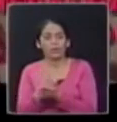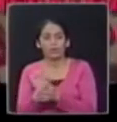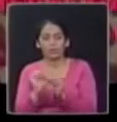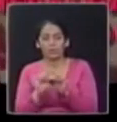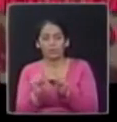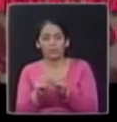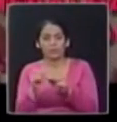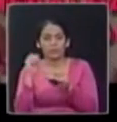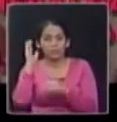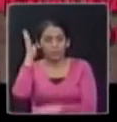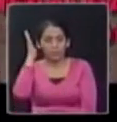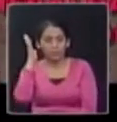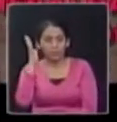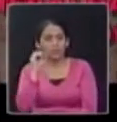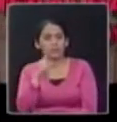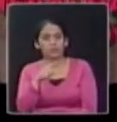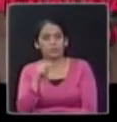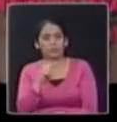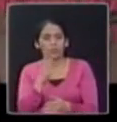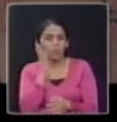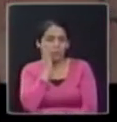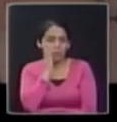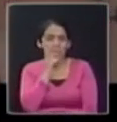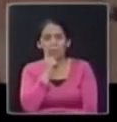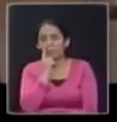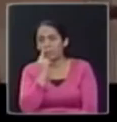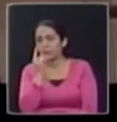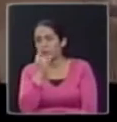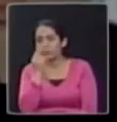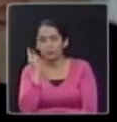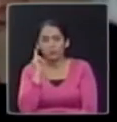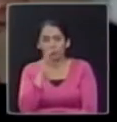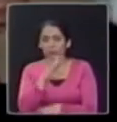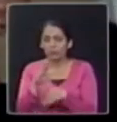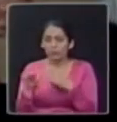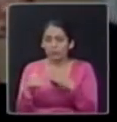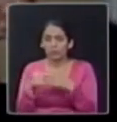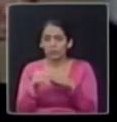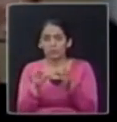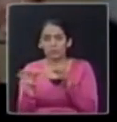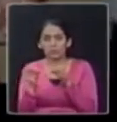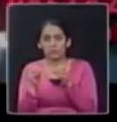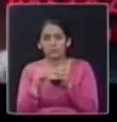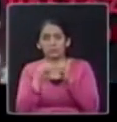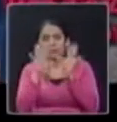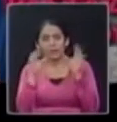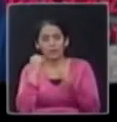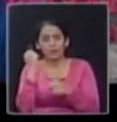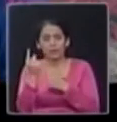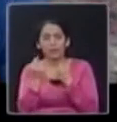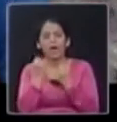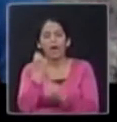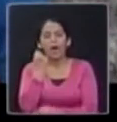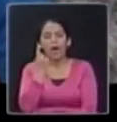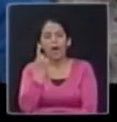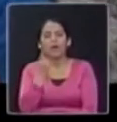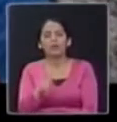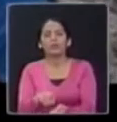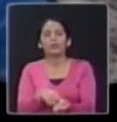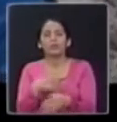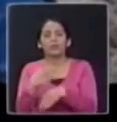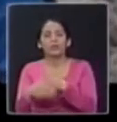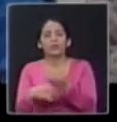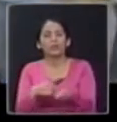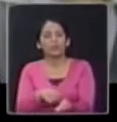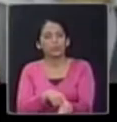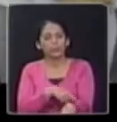profesores, como con los padres y con los niños, va a crear en ellos una cultura. Y estos procesos que estamos ejecutando se